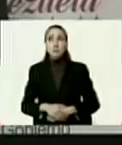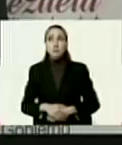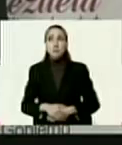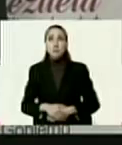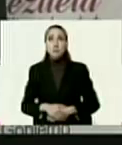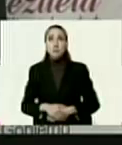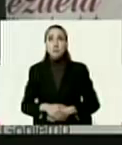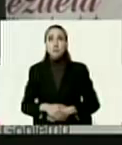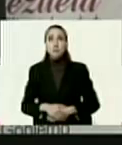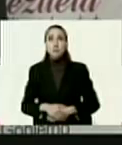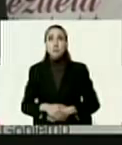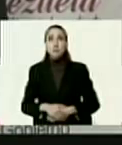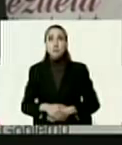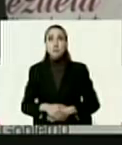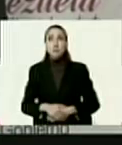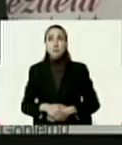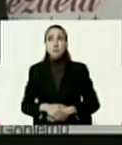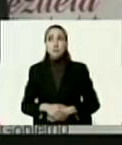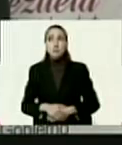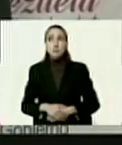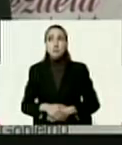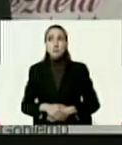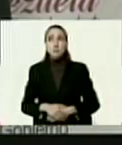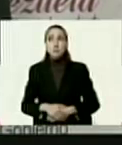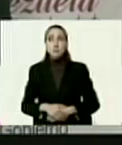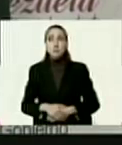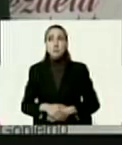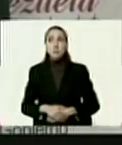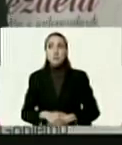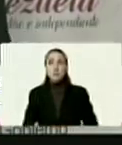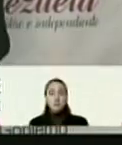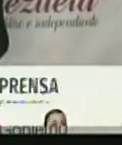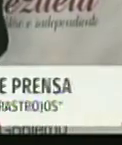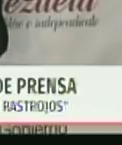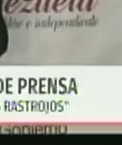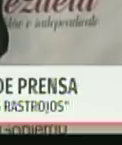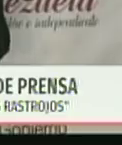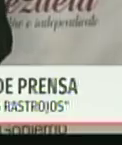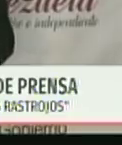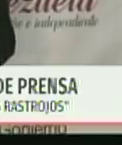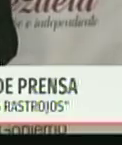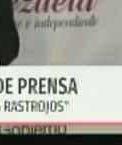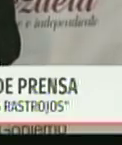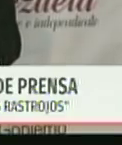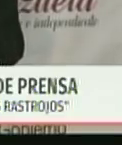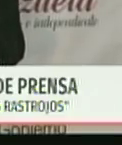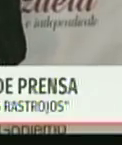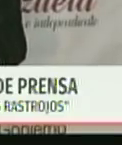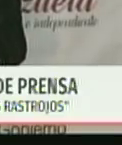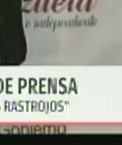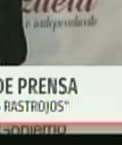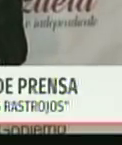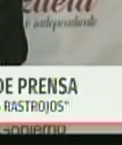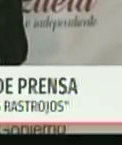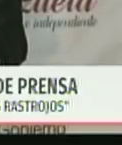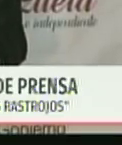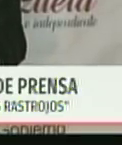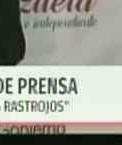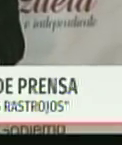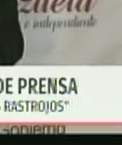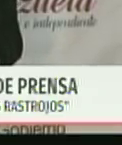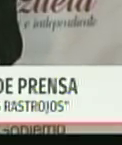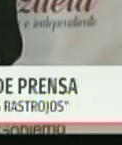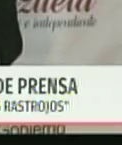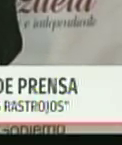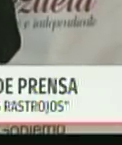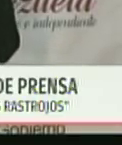Maduro, anunció que iba a redactar una constitución y por lo que sabemos una constitución todavía no. ¿Qué papel está teniendo la Asamblea